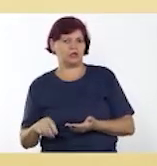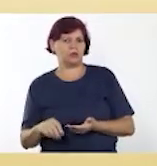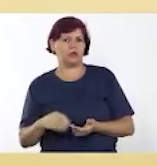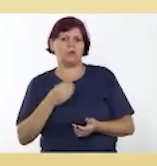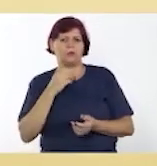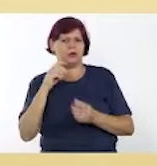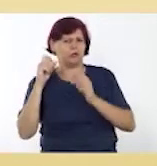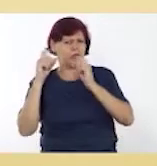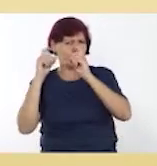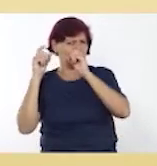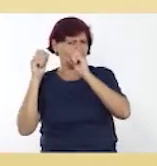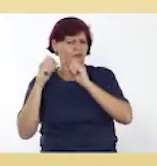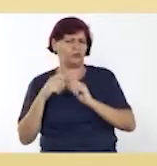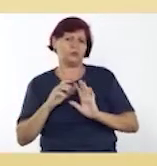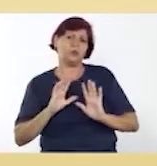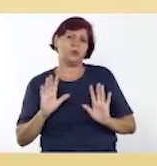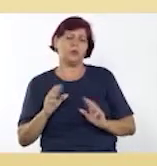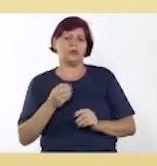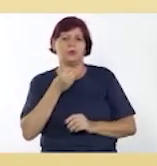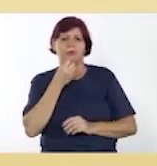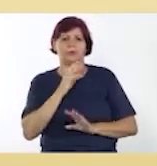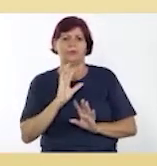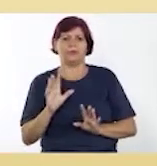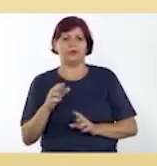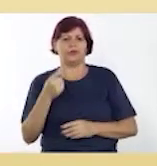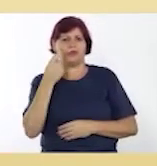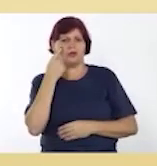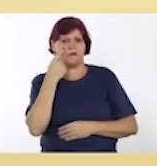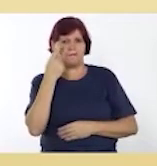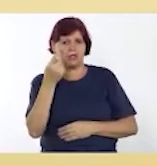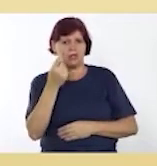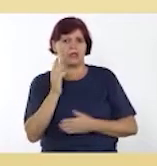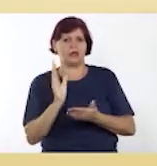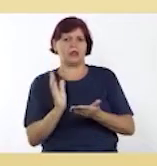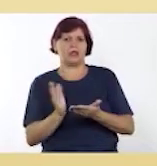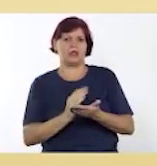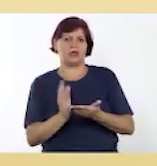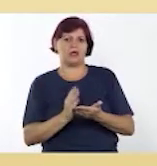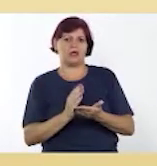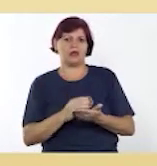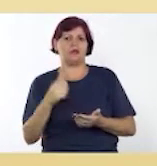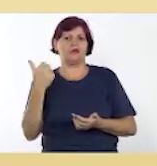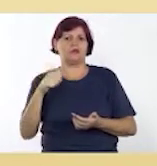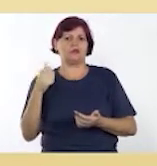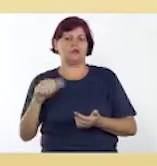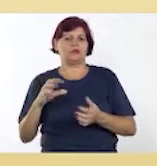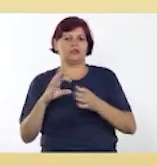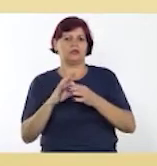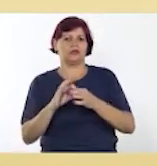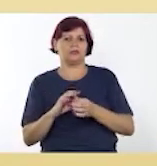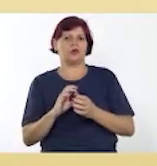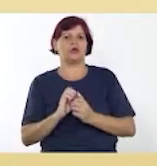una foto o sencillamente lo pueden estar mirando en el libro de 10º grado o en el libro